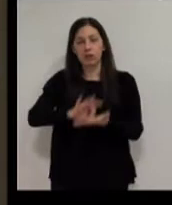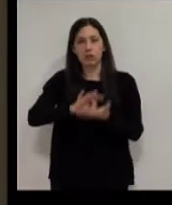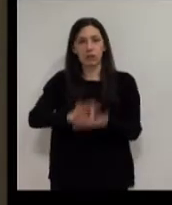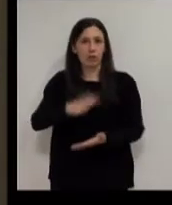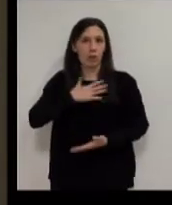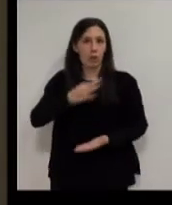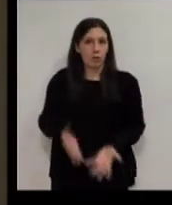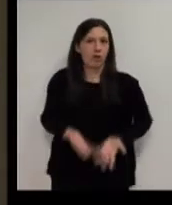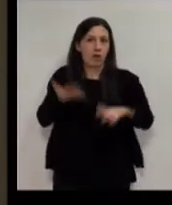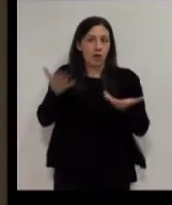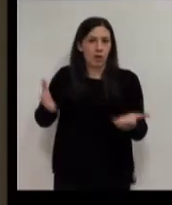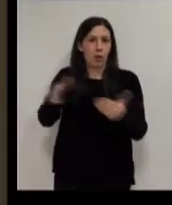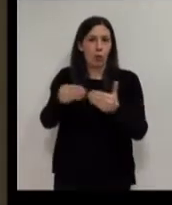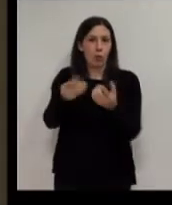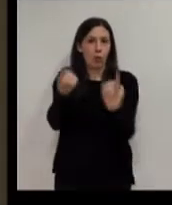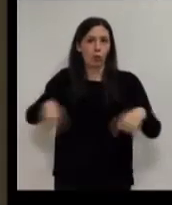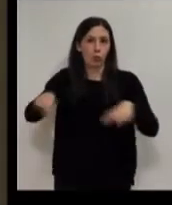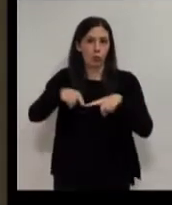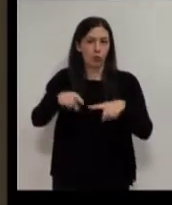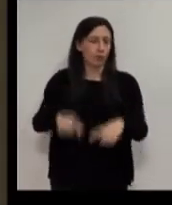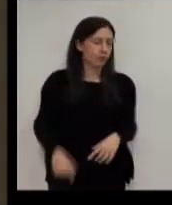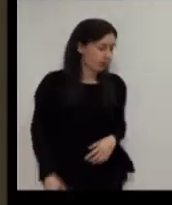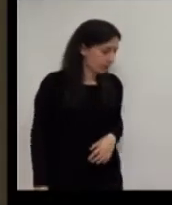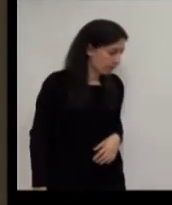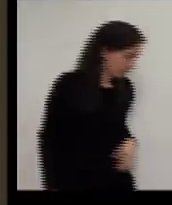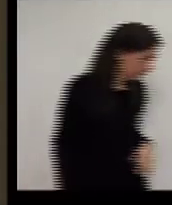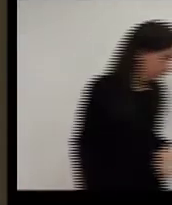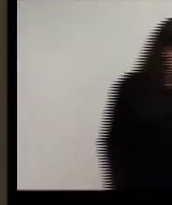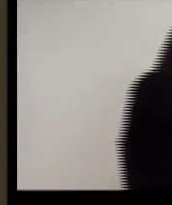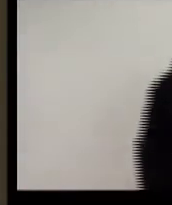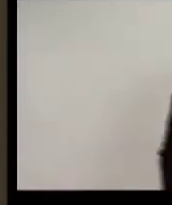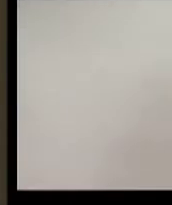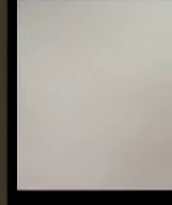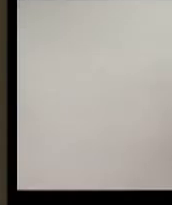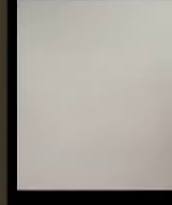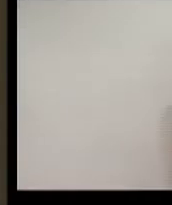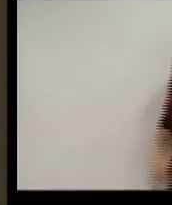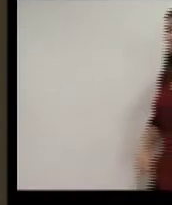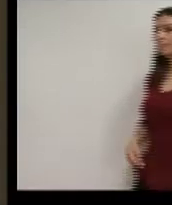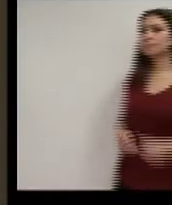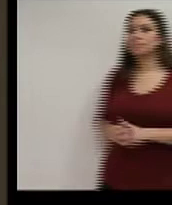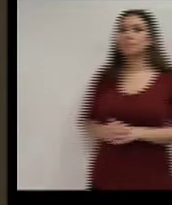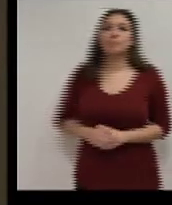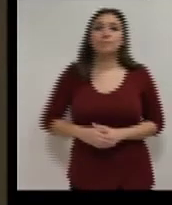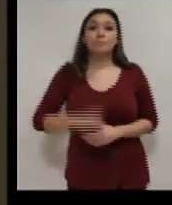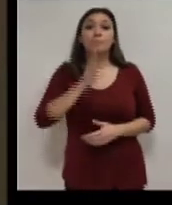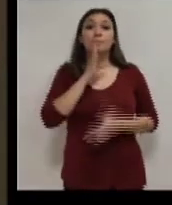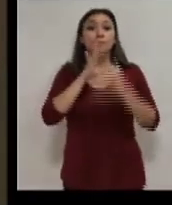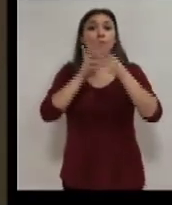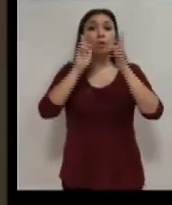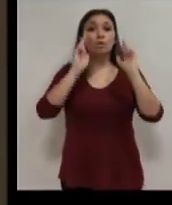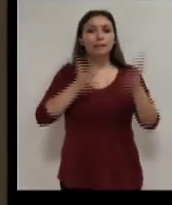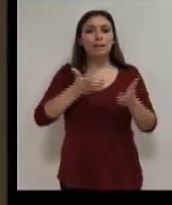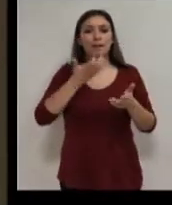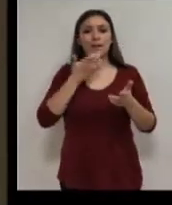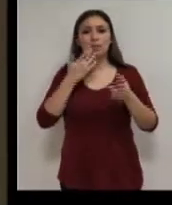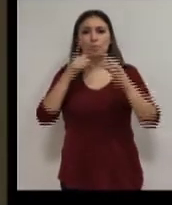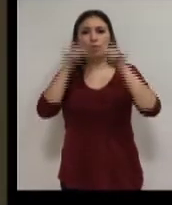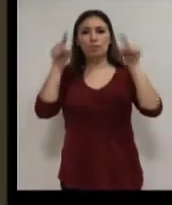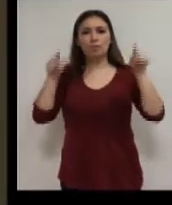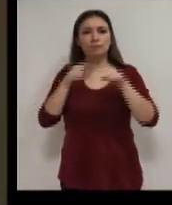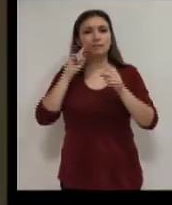instalaciones y sobre los servicios que podemos poner a disposición de nuestros clientes. Desde el punto de vista del hotel, fichas técnicas de los